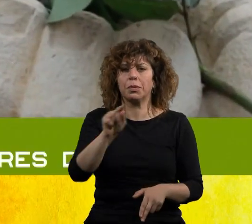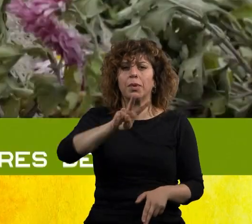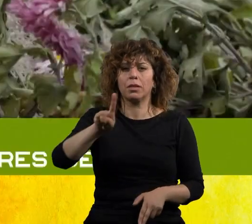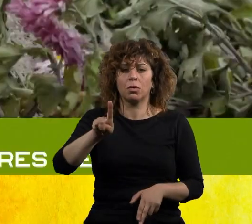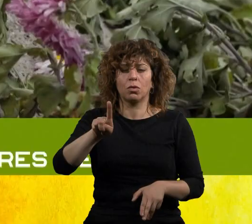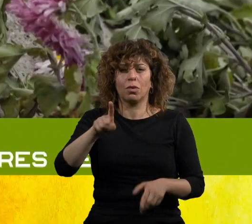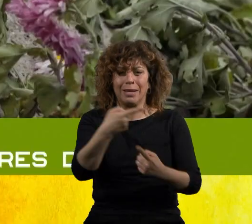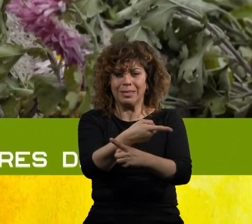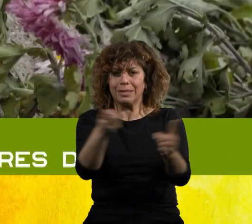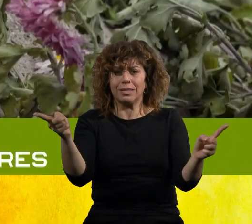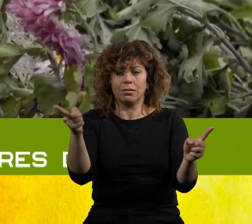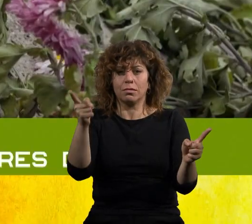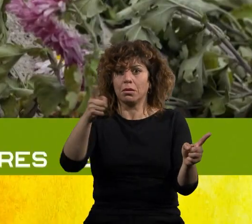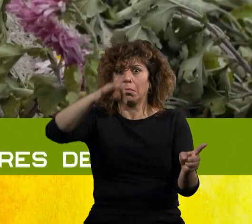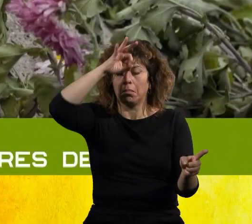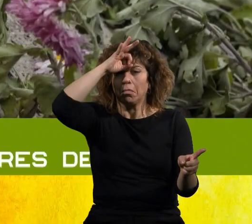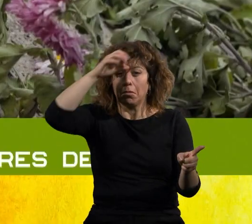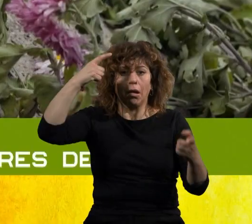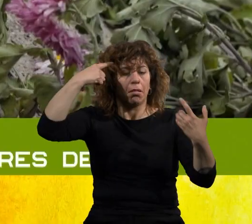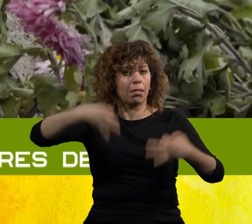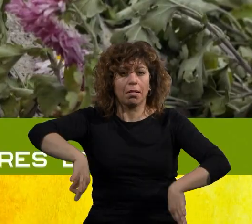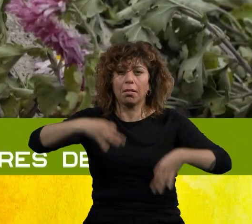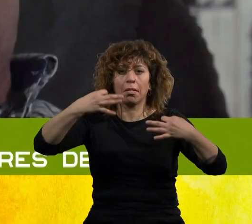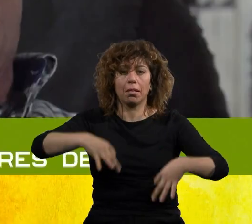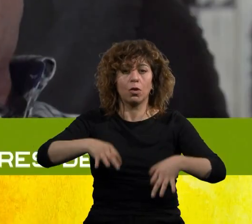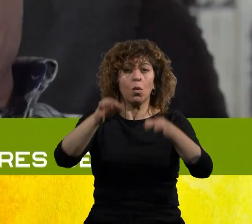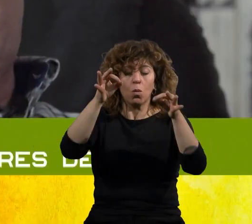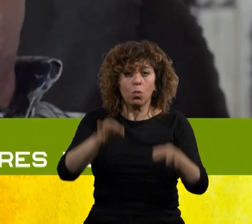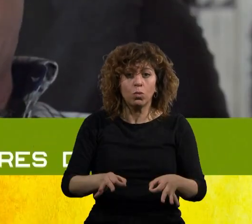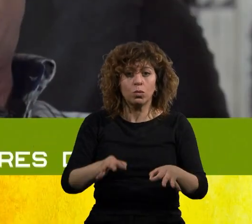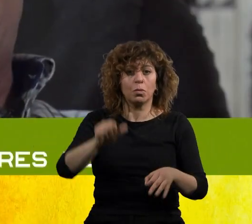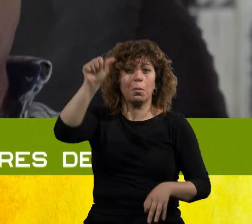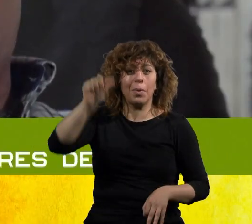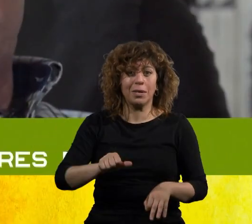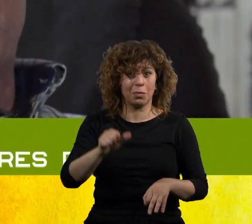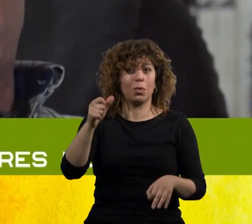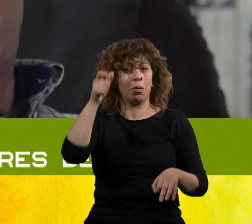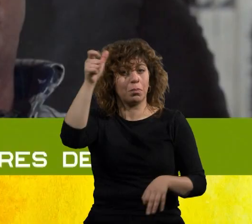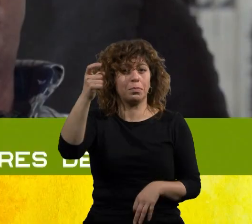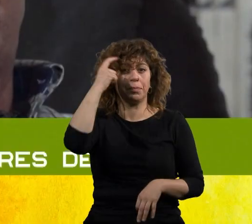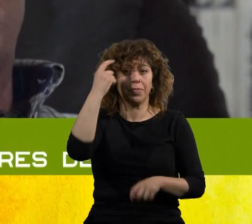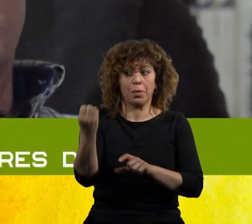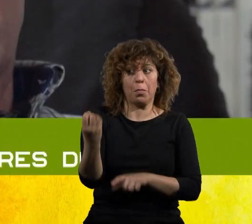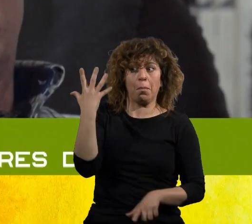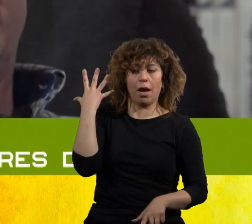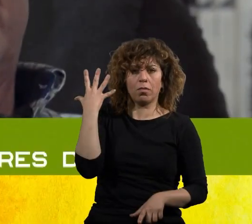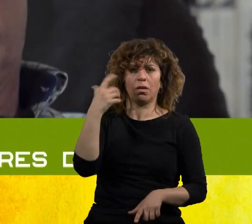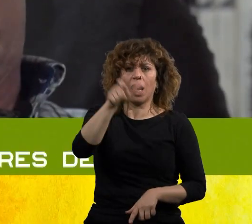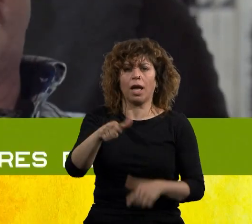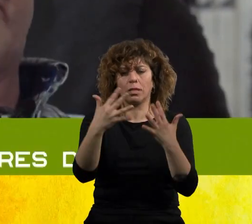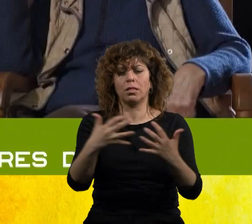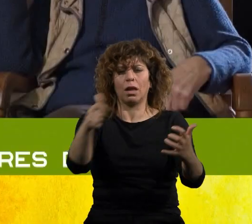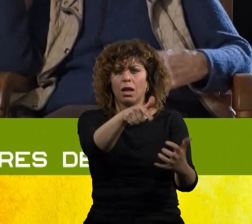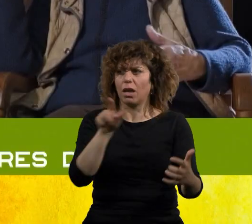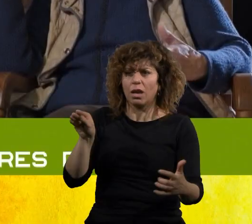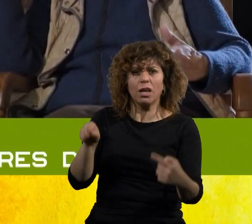ignorancia de la gente es tan grande porque no sabía nadie. El día que la proyectaste en Badarán, la gente te decía, ¿pero qué ha pasado?